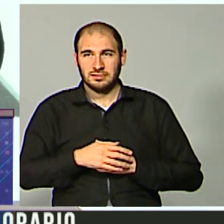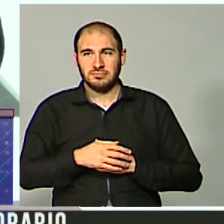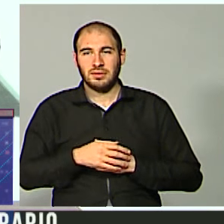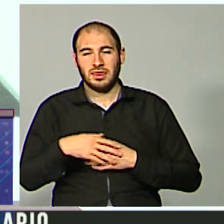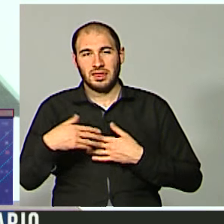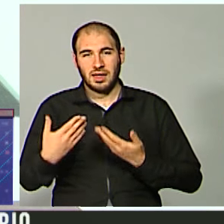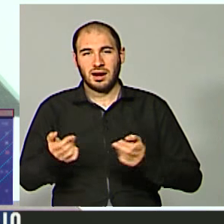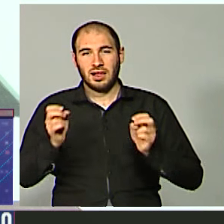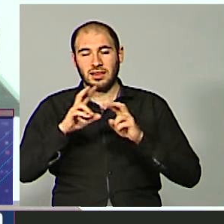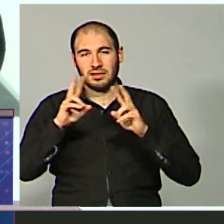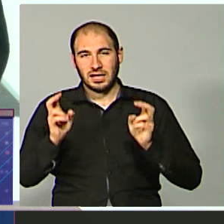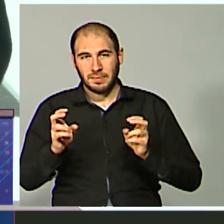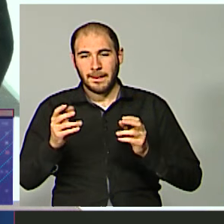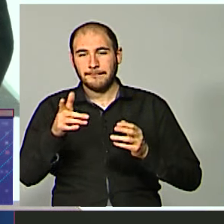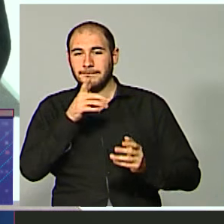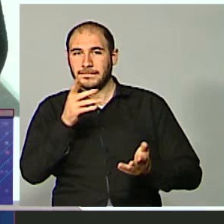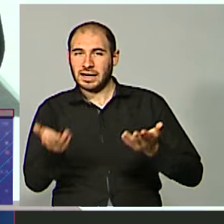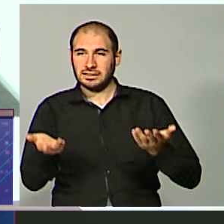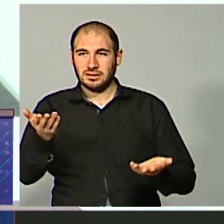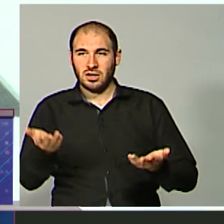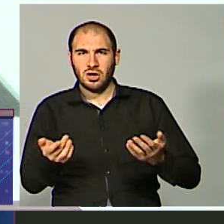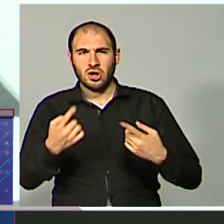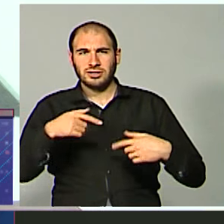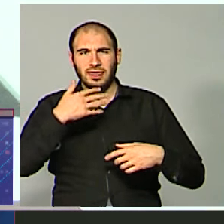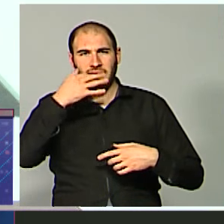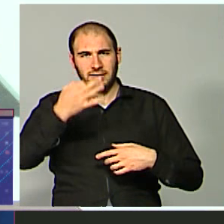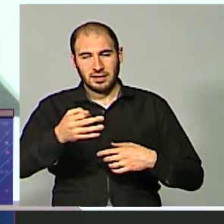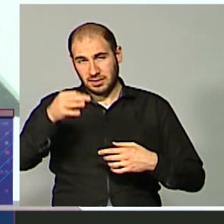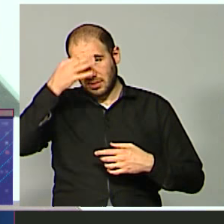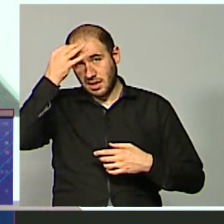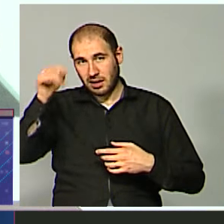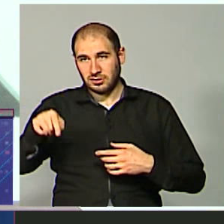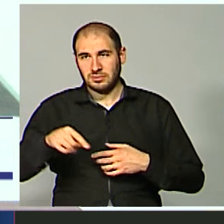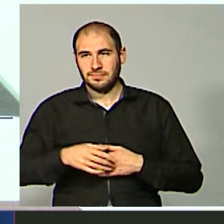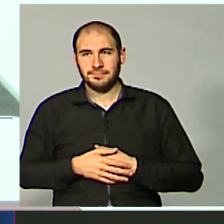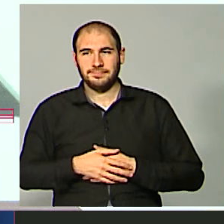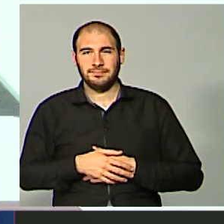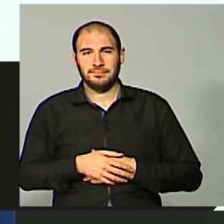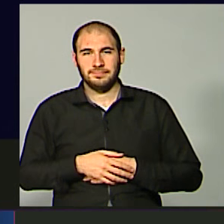dedicado, sobre la similitud con los casos reales que tiene esta obra.